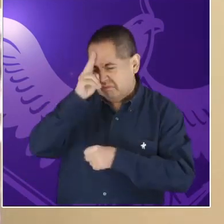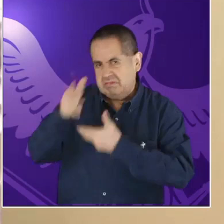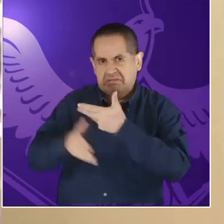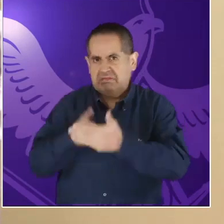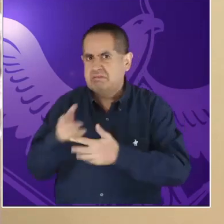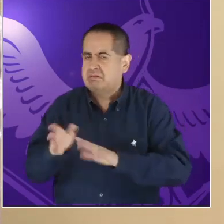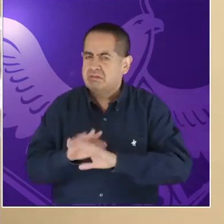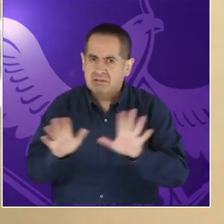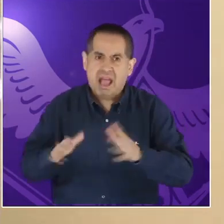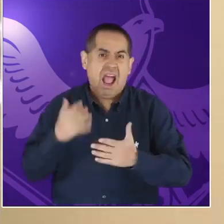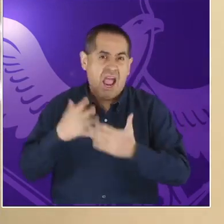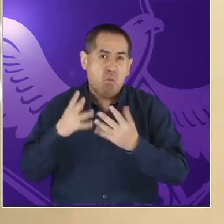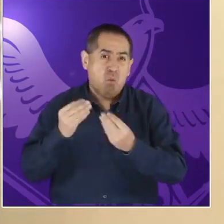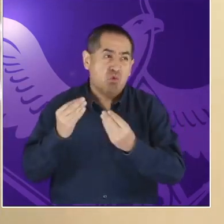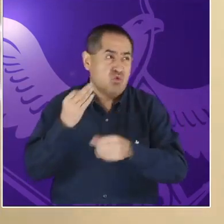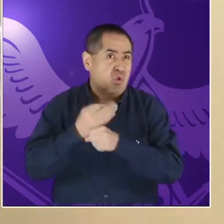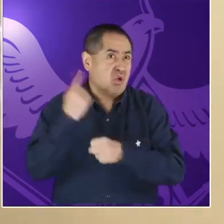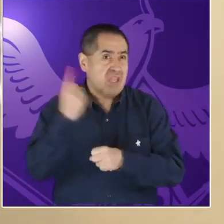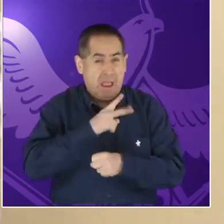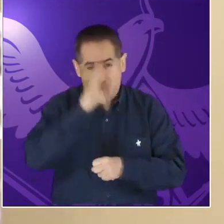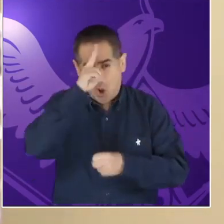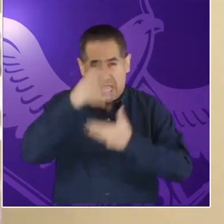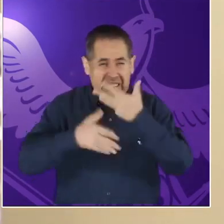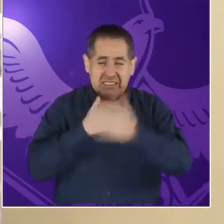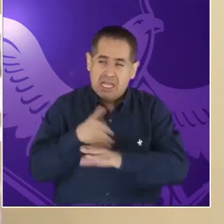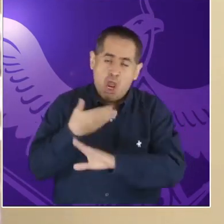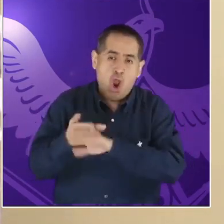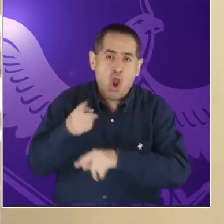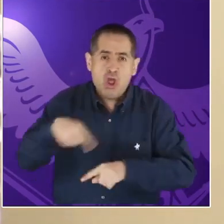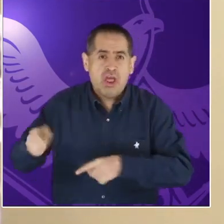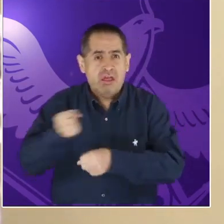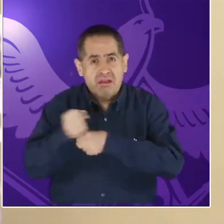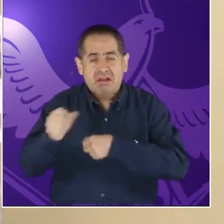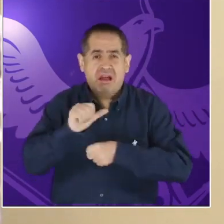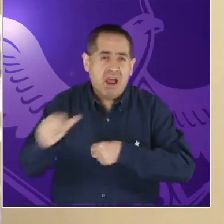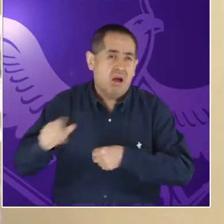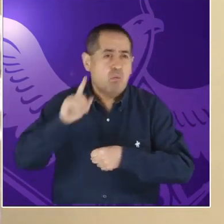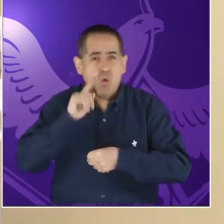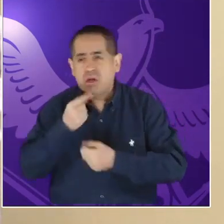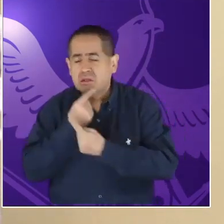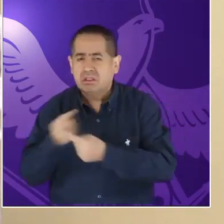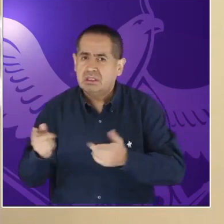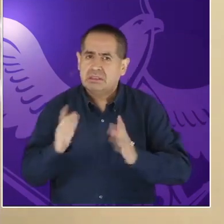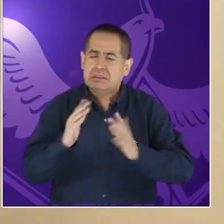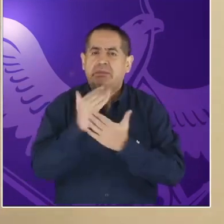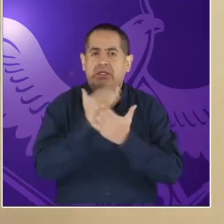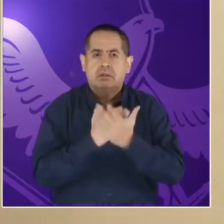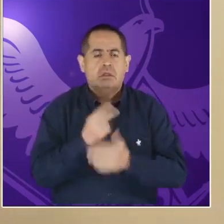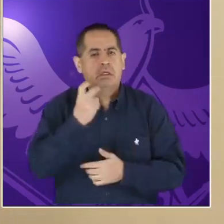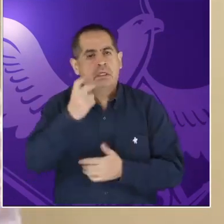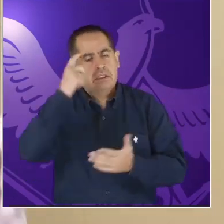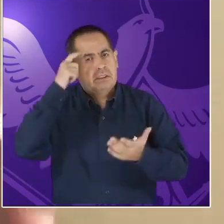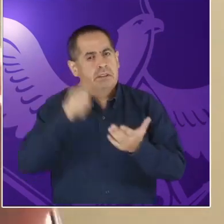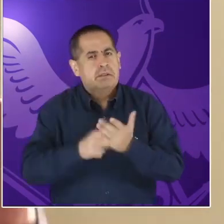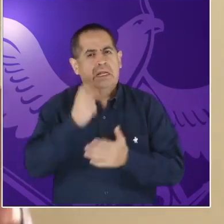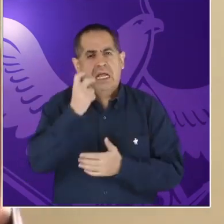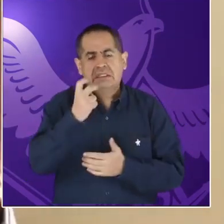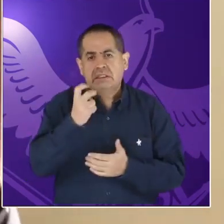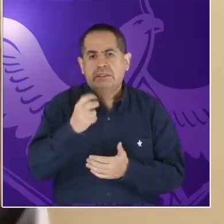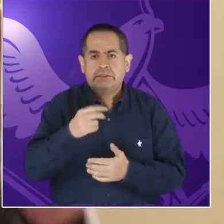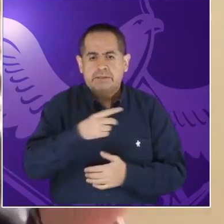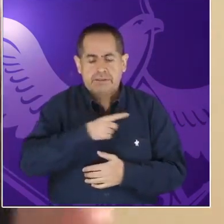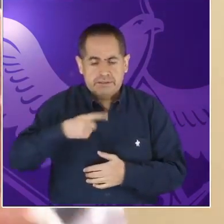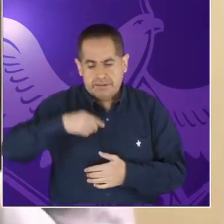Hasta la violencia de género es una violencia desatada ahora, además de la que tenemos ya al día a día en este país. Entonces yo creo que